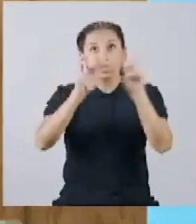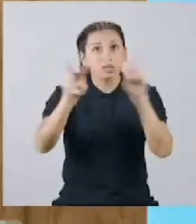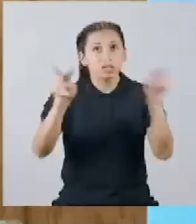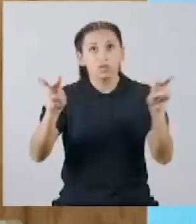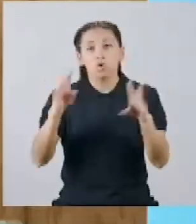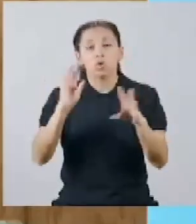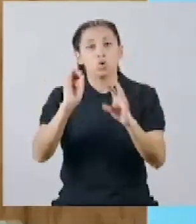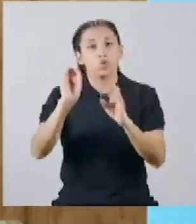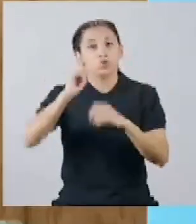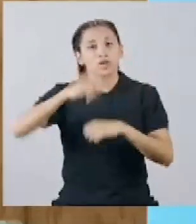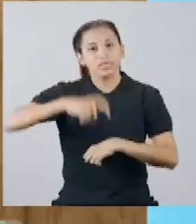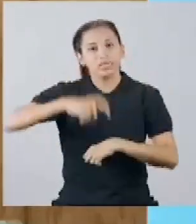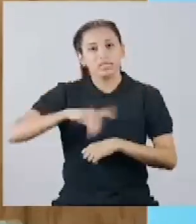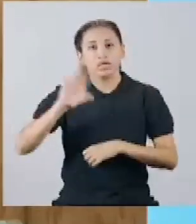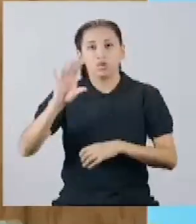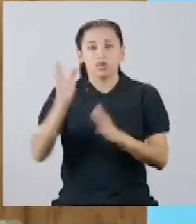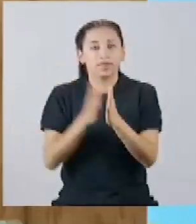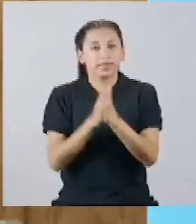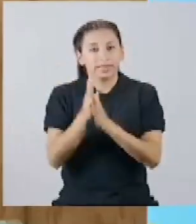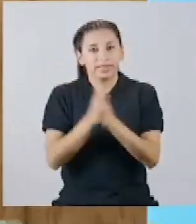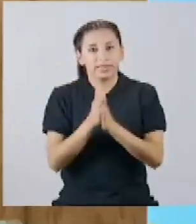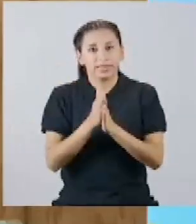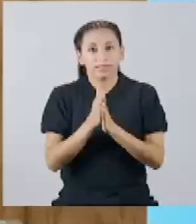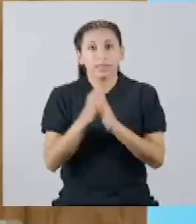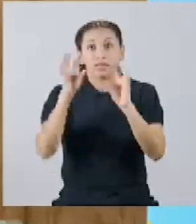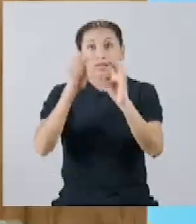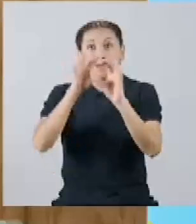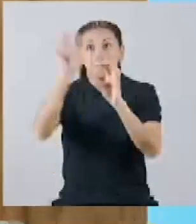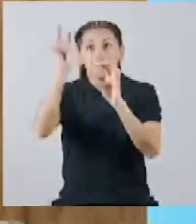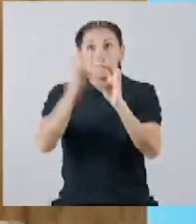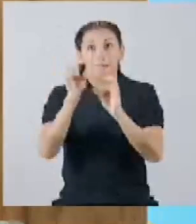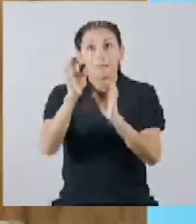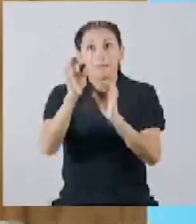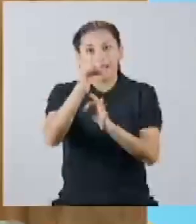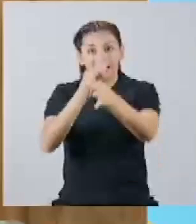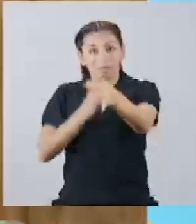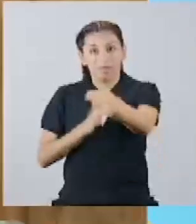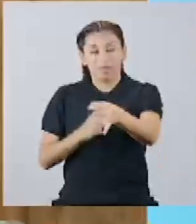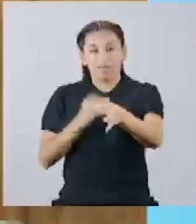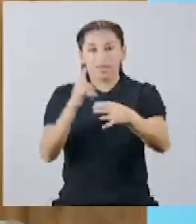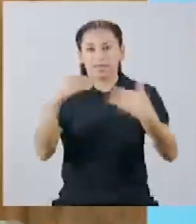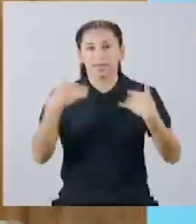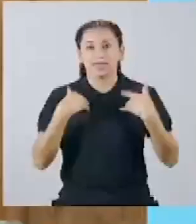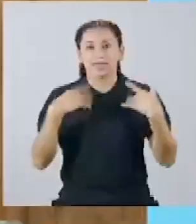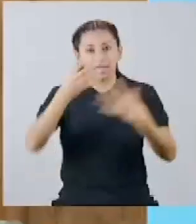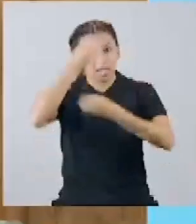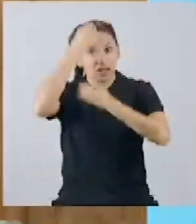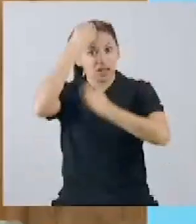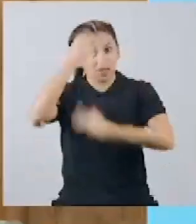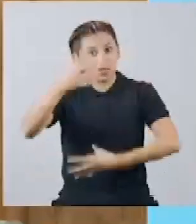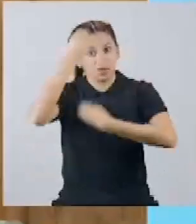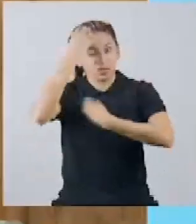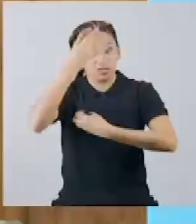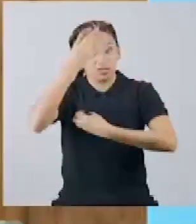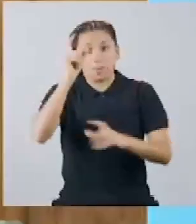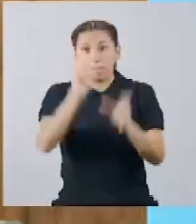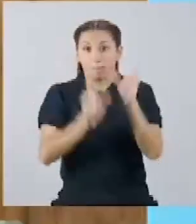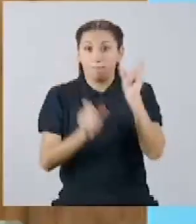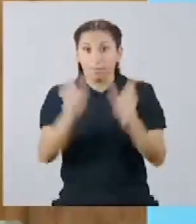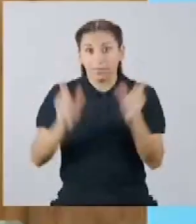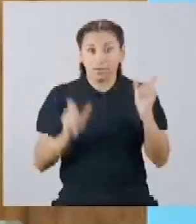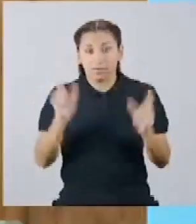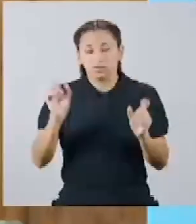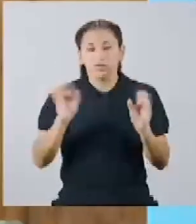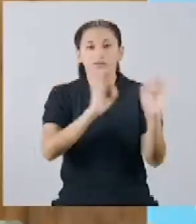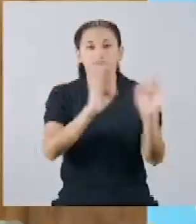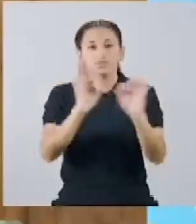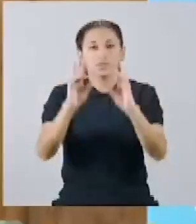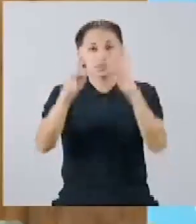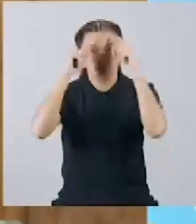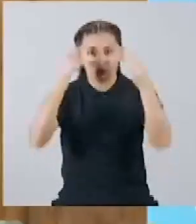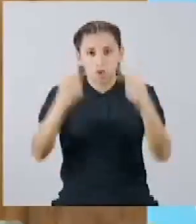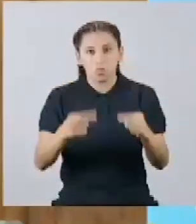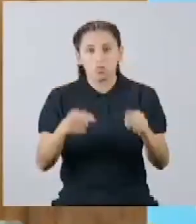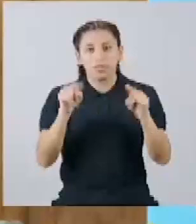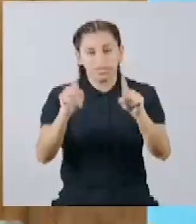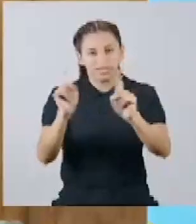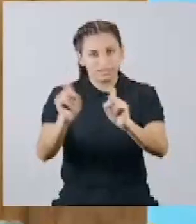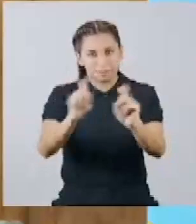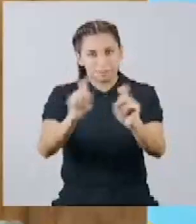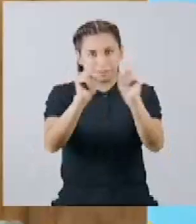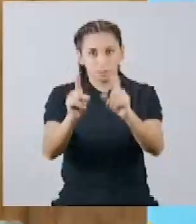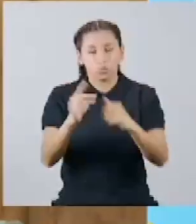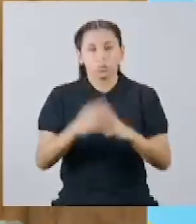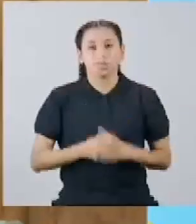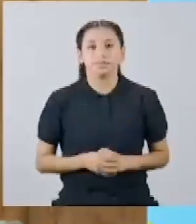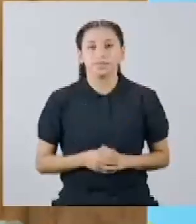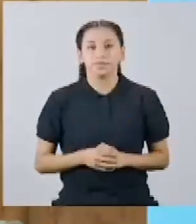necesidades y deseos. En el mapa de empatía se organiza la información de los usuarios de acuerdo a las siguientes